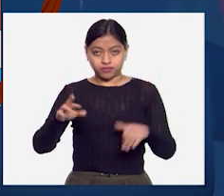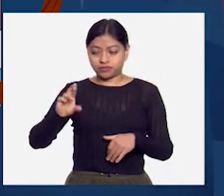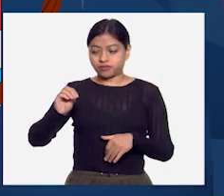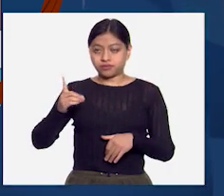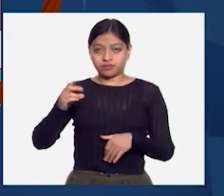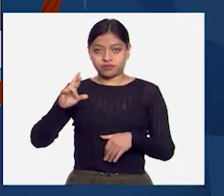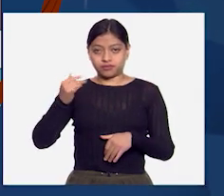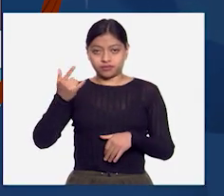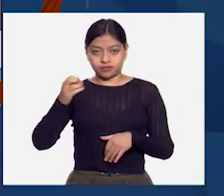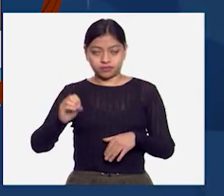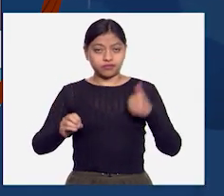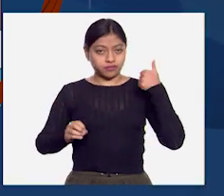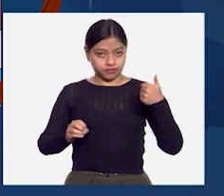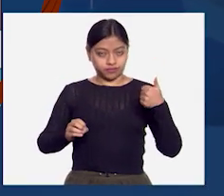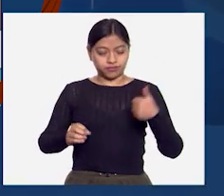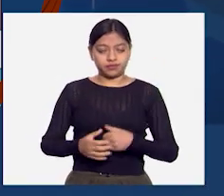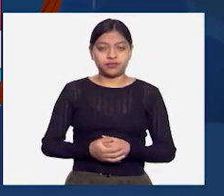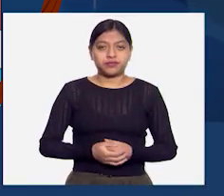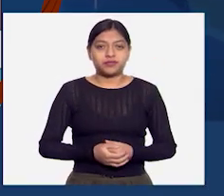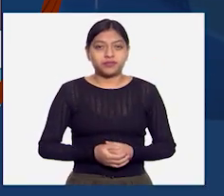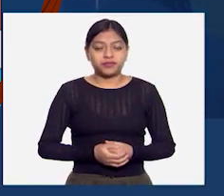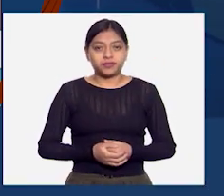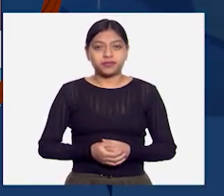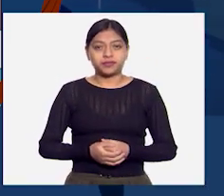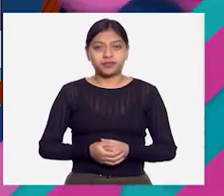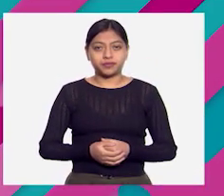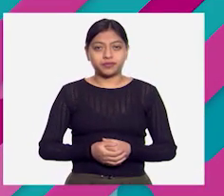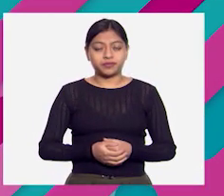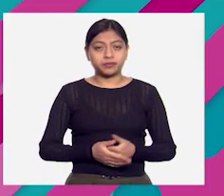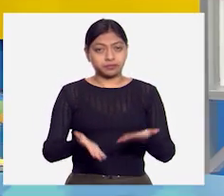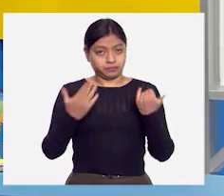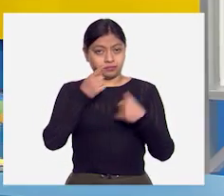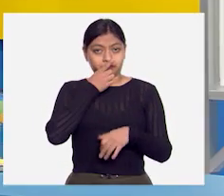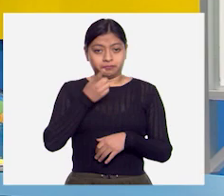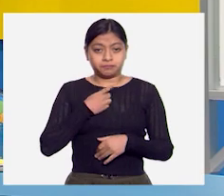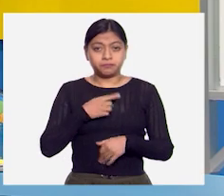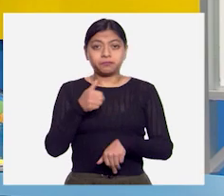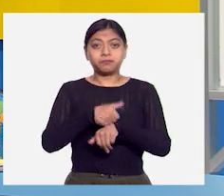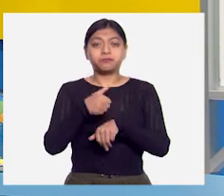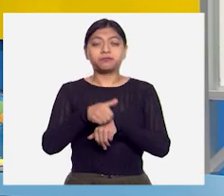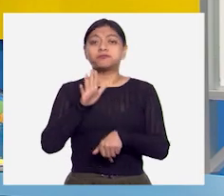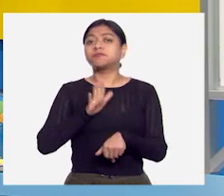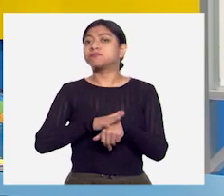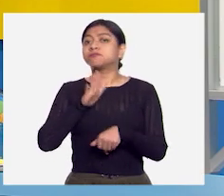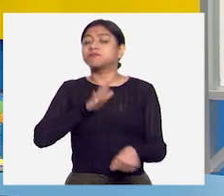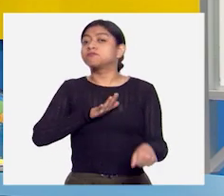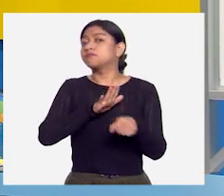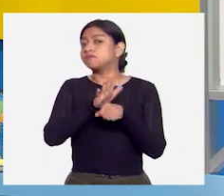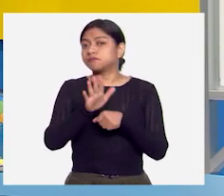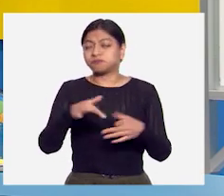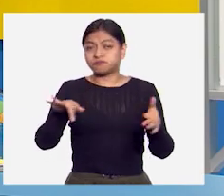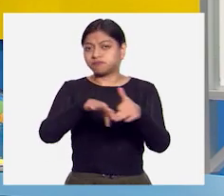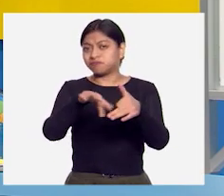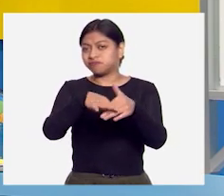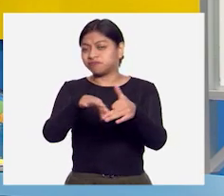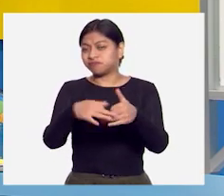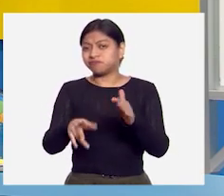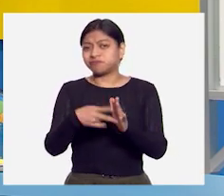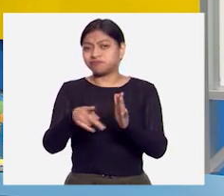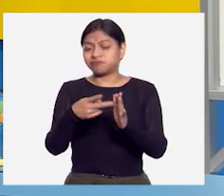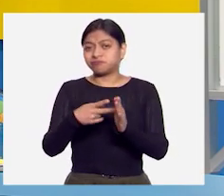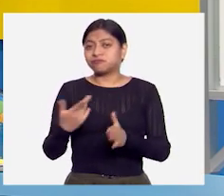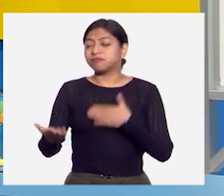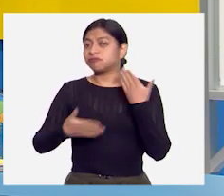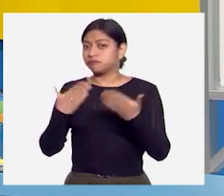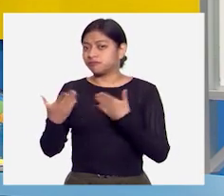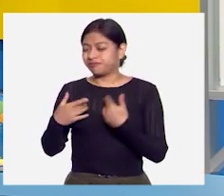6. Bien, ¿me podrían decir cuál número se repite más en los resultados del equipo Divertimático?